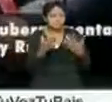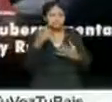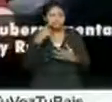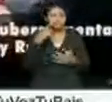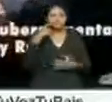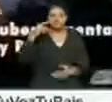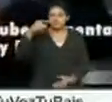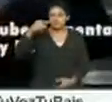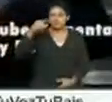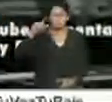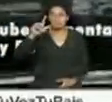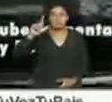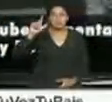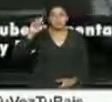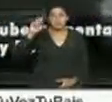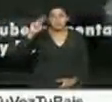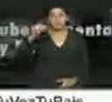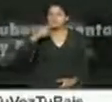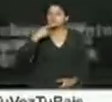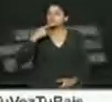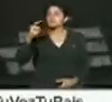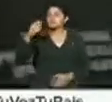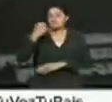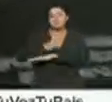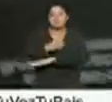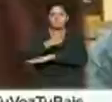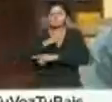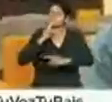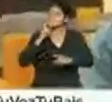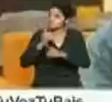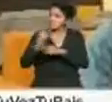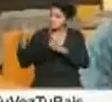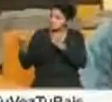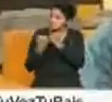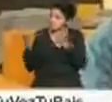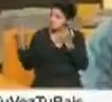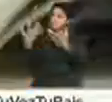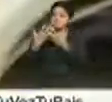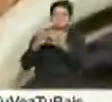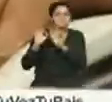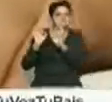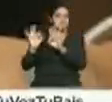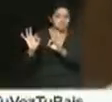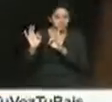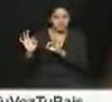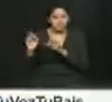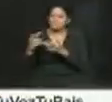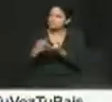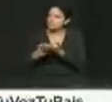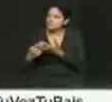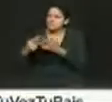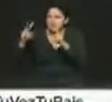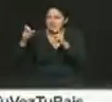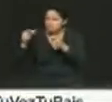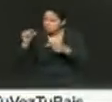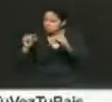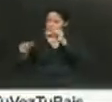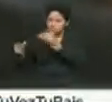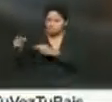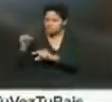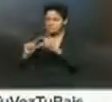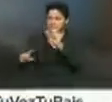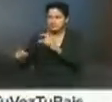Rusia como un socio estratégico. En este encuentro se incluyó una mesa sobre ciencia, tecnología e investigación,